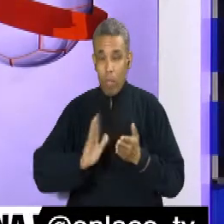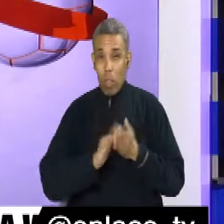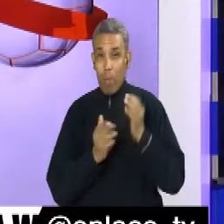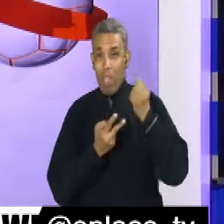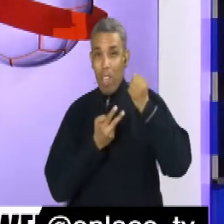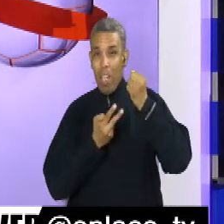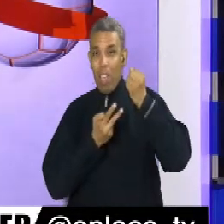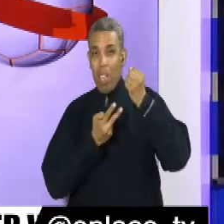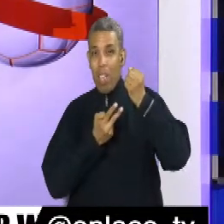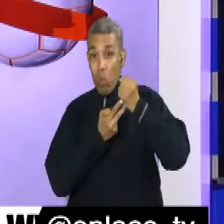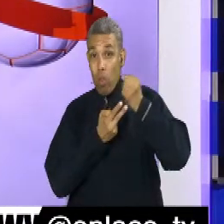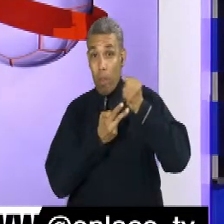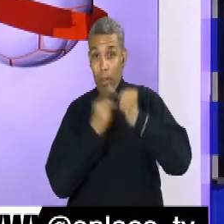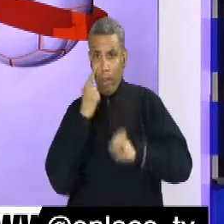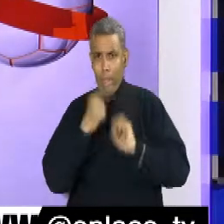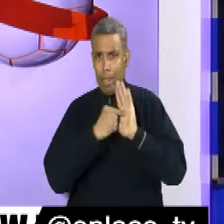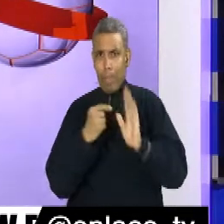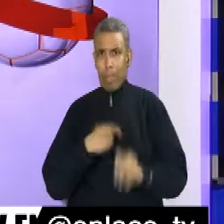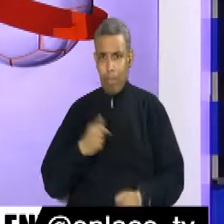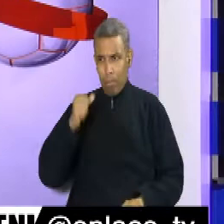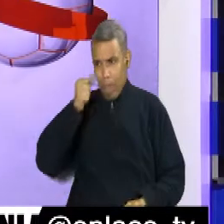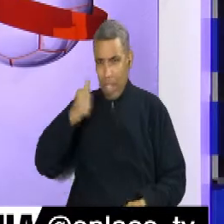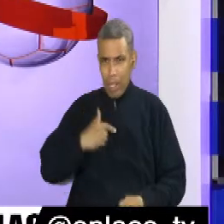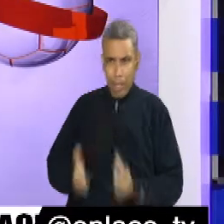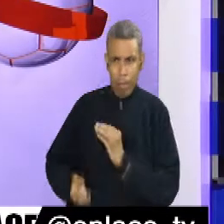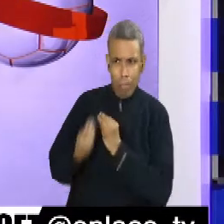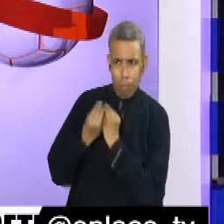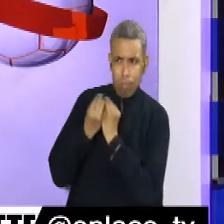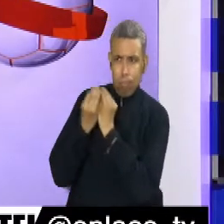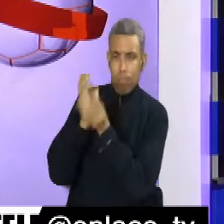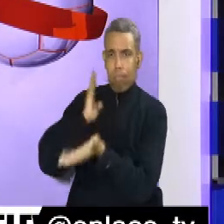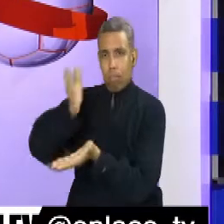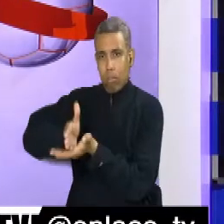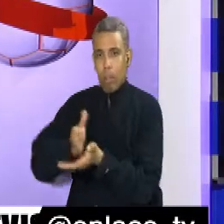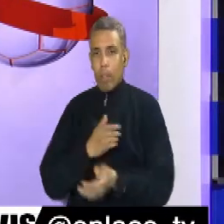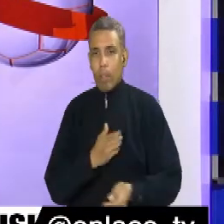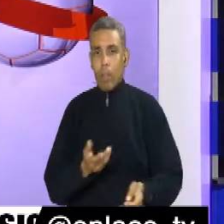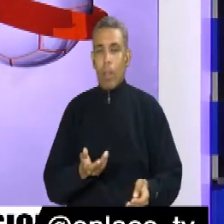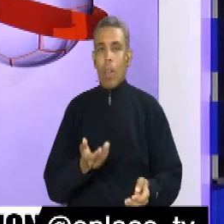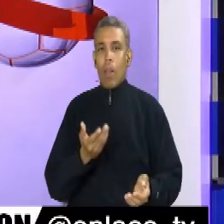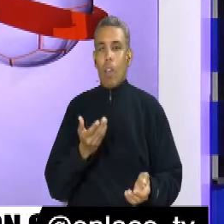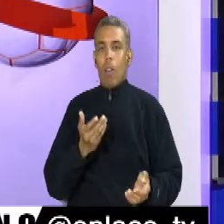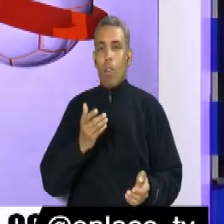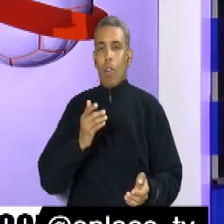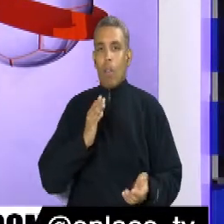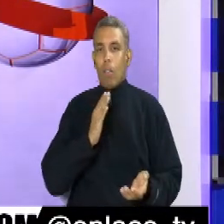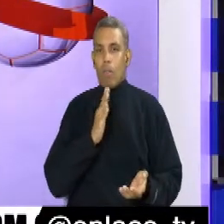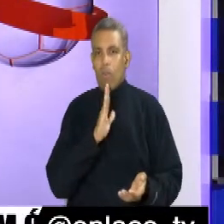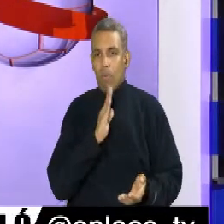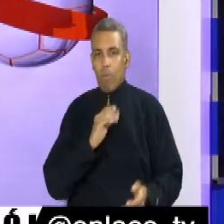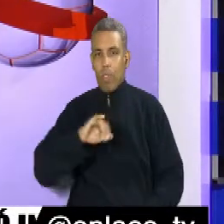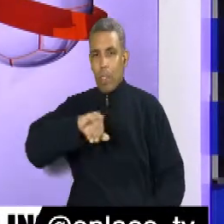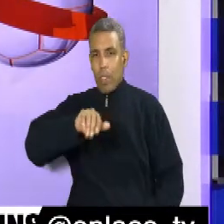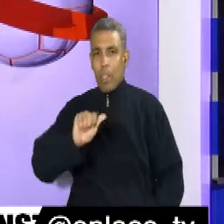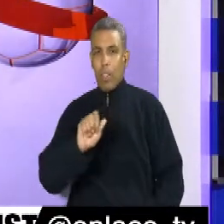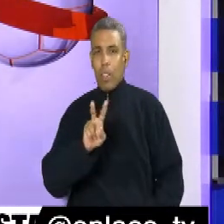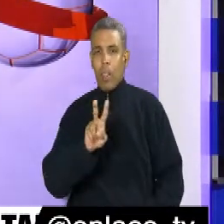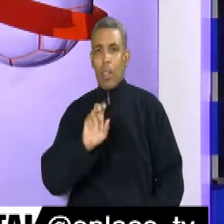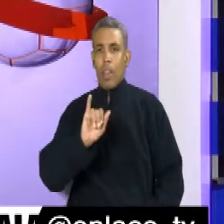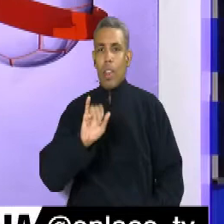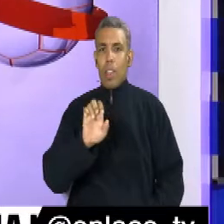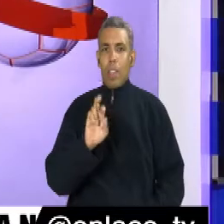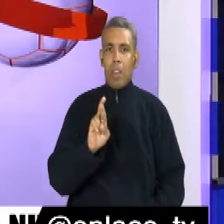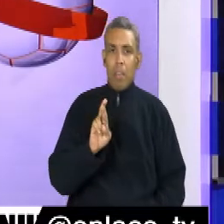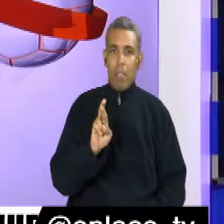un importante evento del orden nacional. Para hablarnos de este tema saludamos a esta hora de la tarde a Javier Pérez, entrenador de la Liga Santanderiana